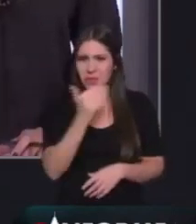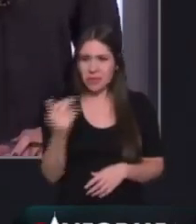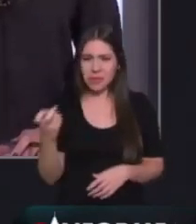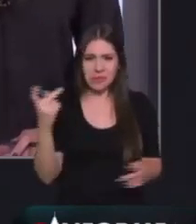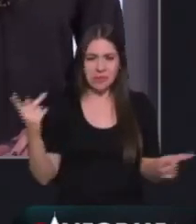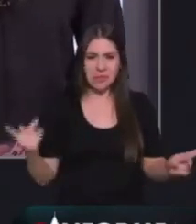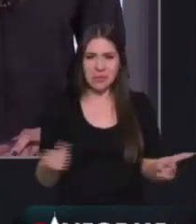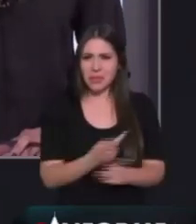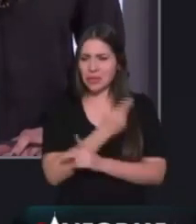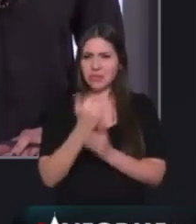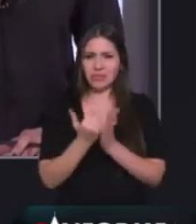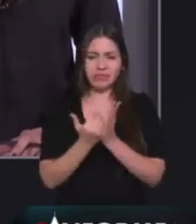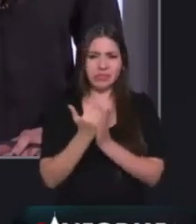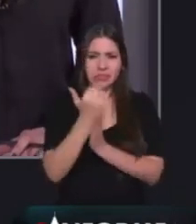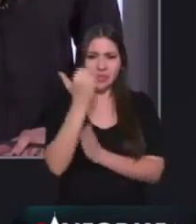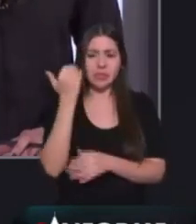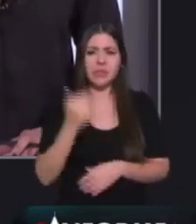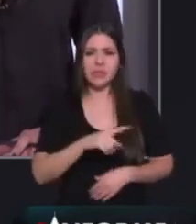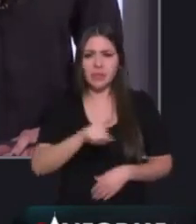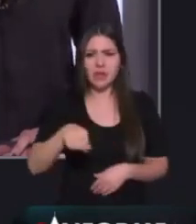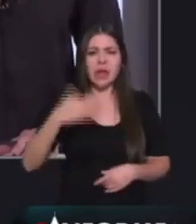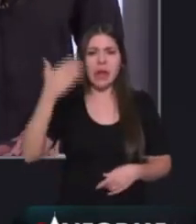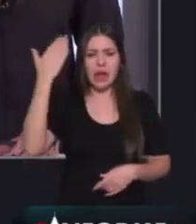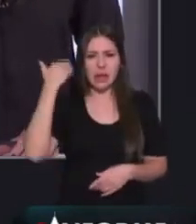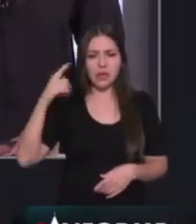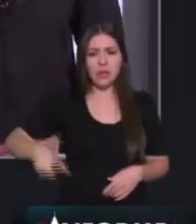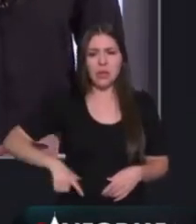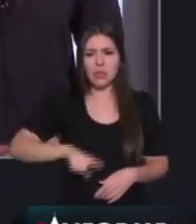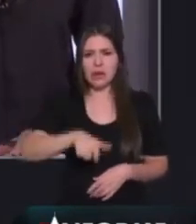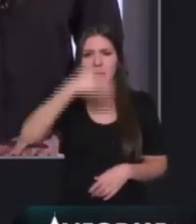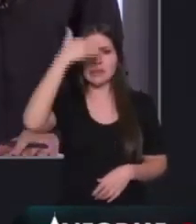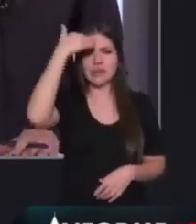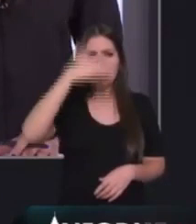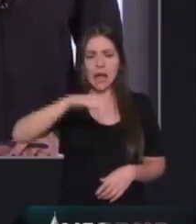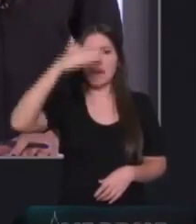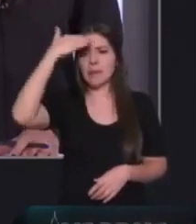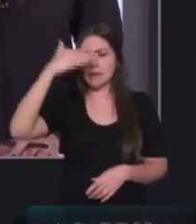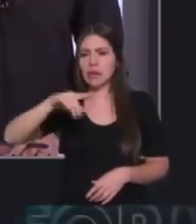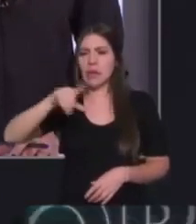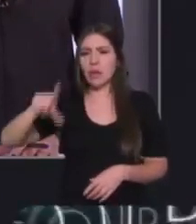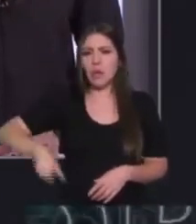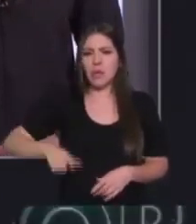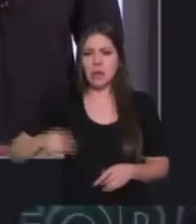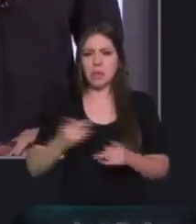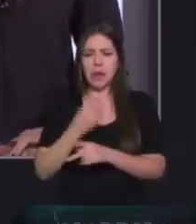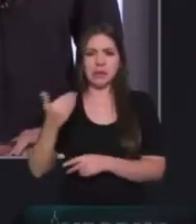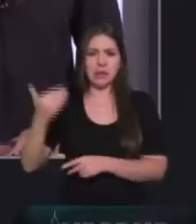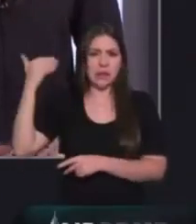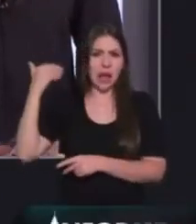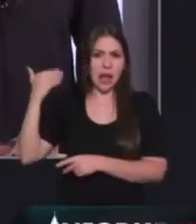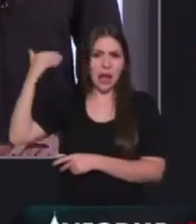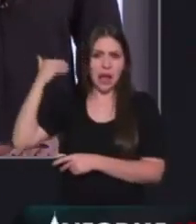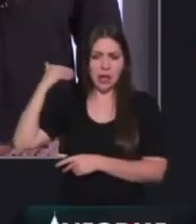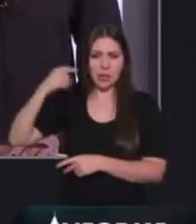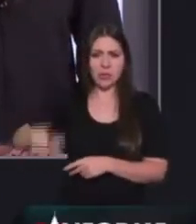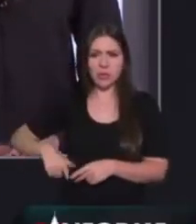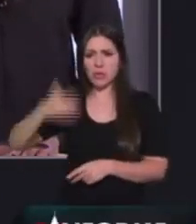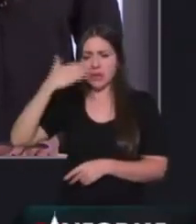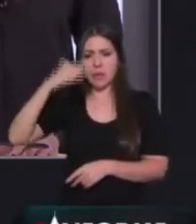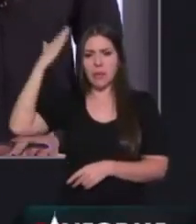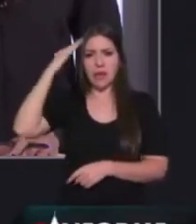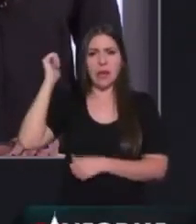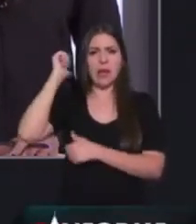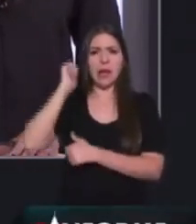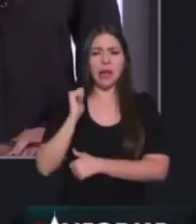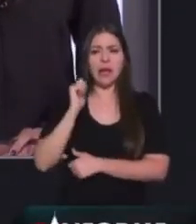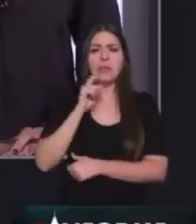que sucedió con el conocimiento de las autoridades a los más altos niveles en las anteriores administraciones. Bueno, por lo menos el